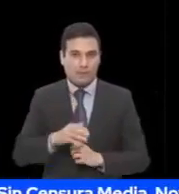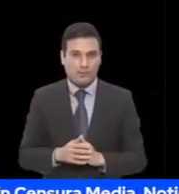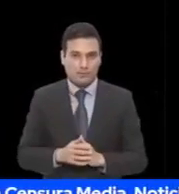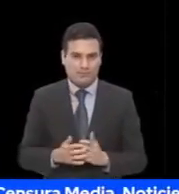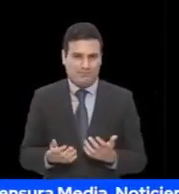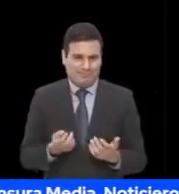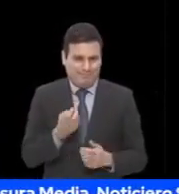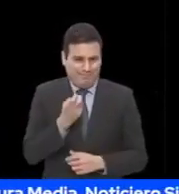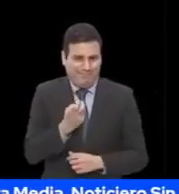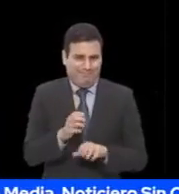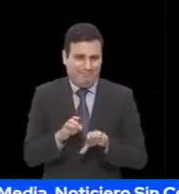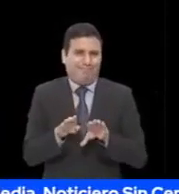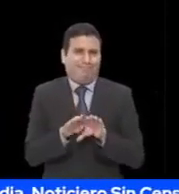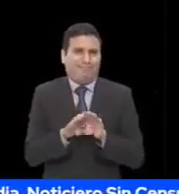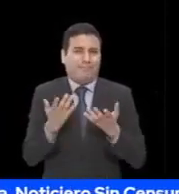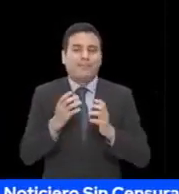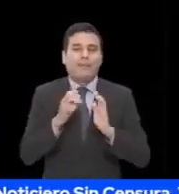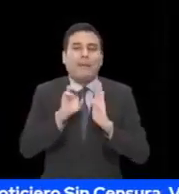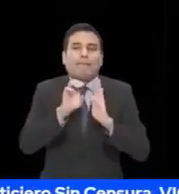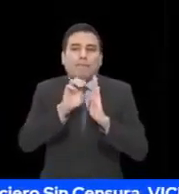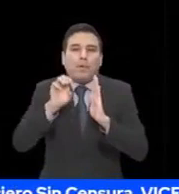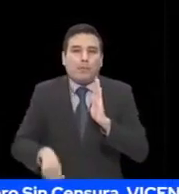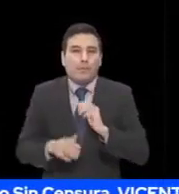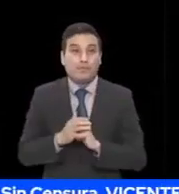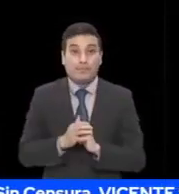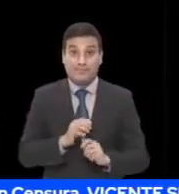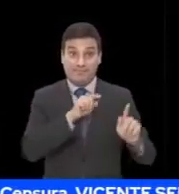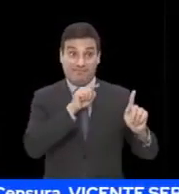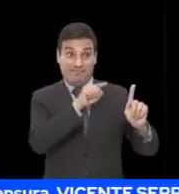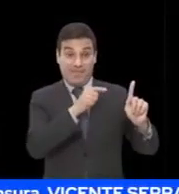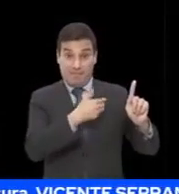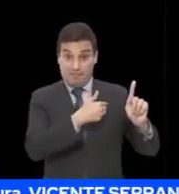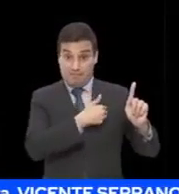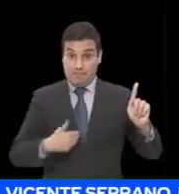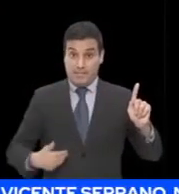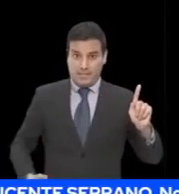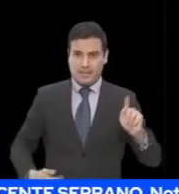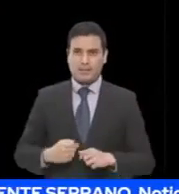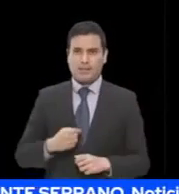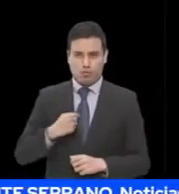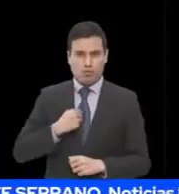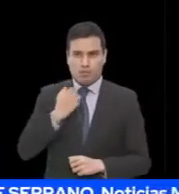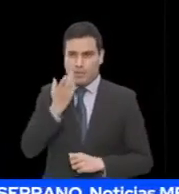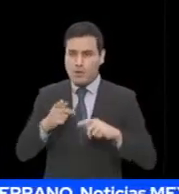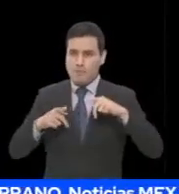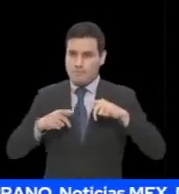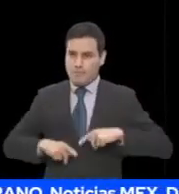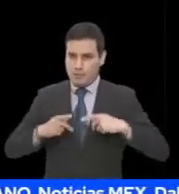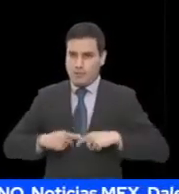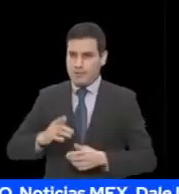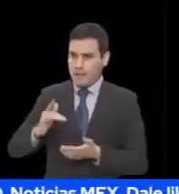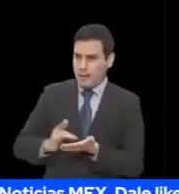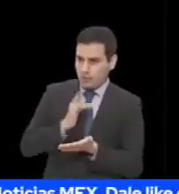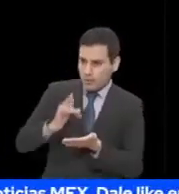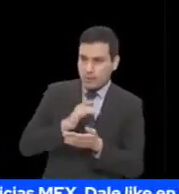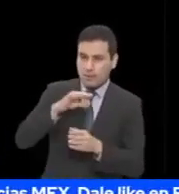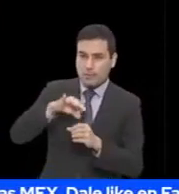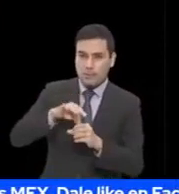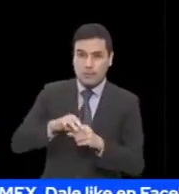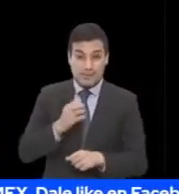contrario, yo estoy seguro que si el presidente desea sentirse ratificado él en lo personal, utilizar este